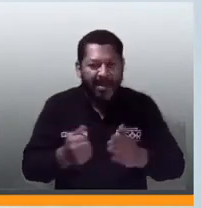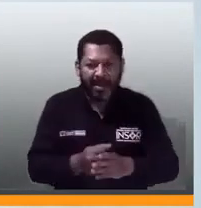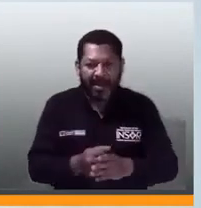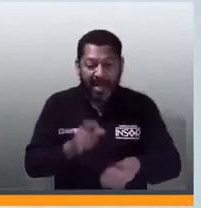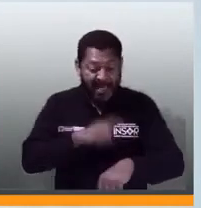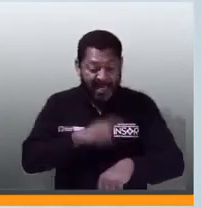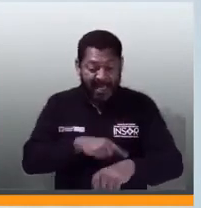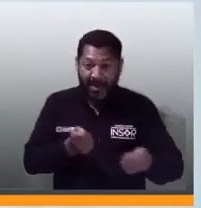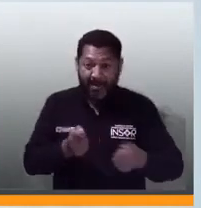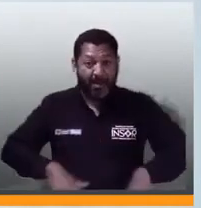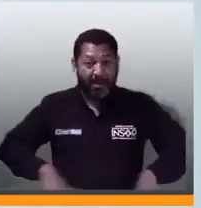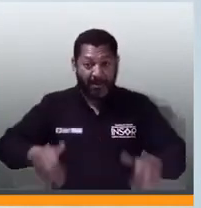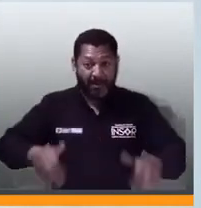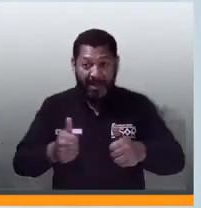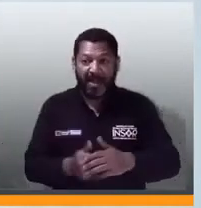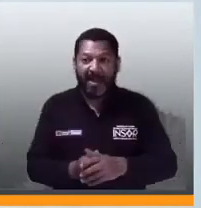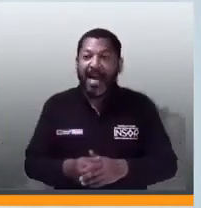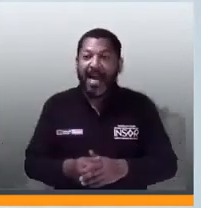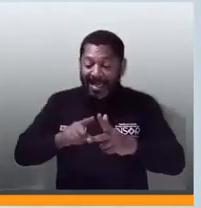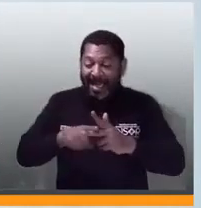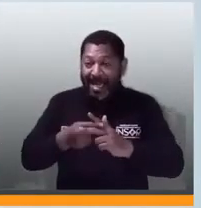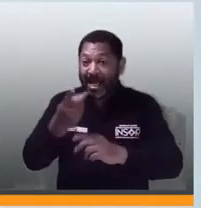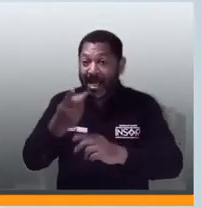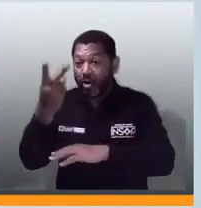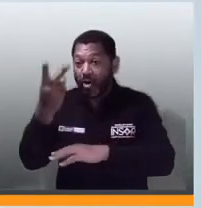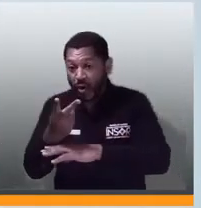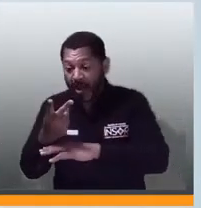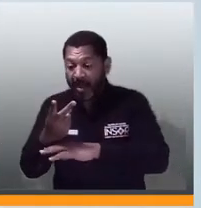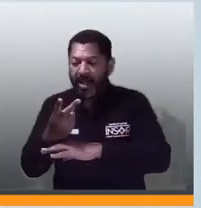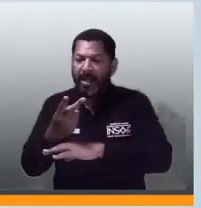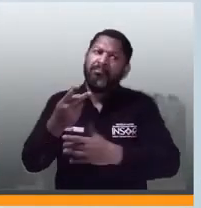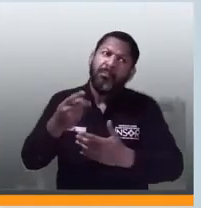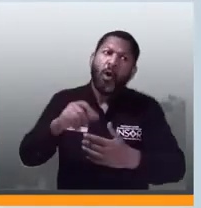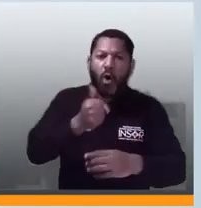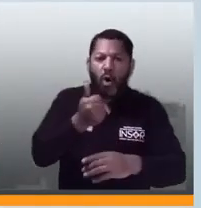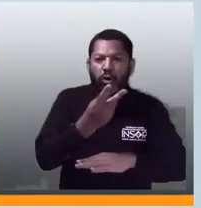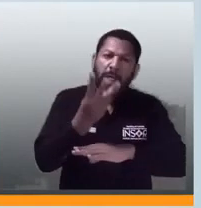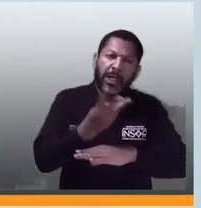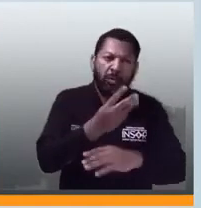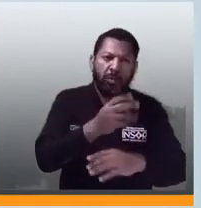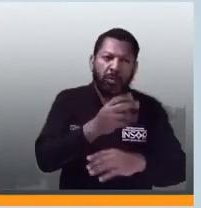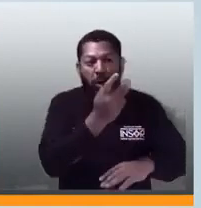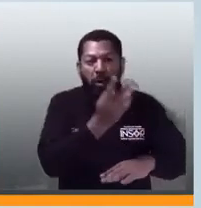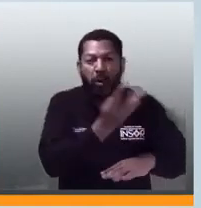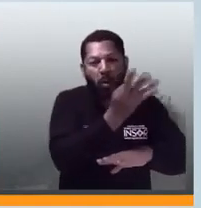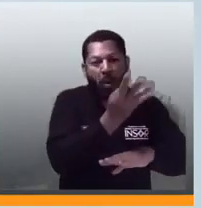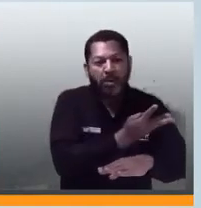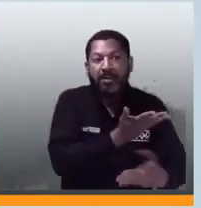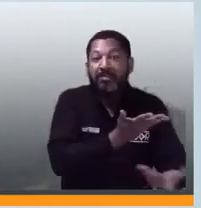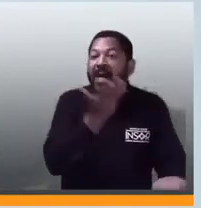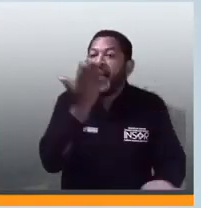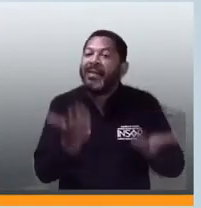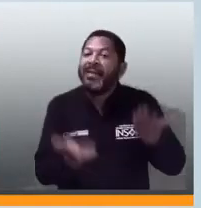del tiempo, tuvimos talleres de 2 horas, de 3 y de 4 horas, dependía de la dinámica y la lógica con que desarrollaron el